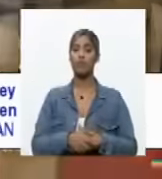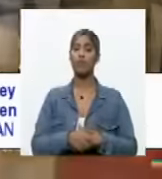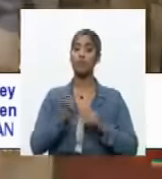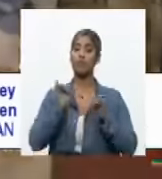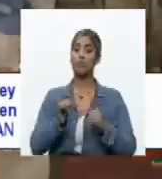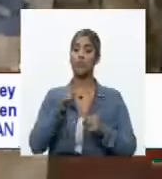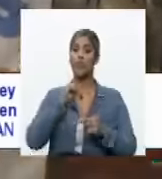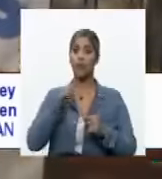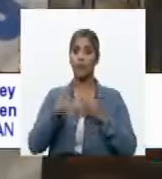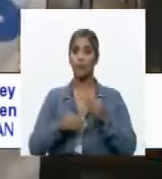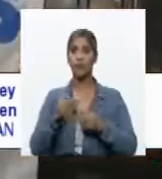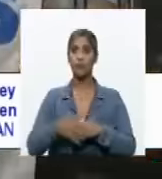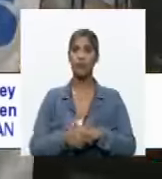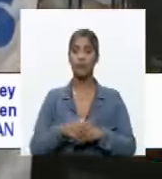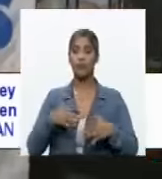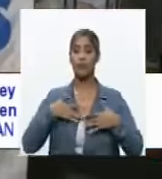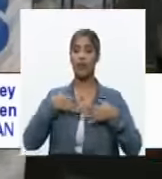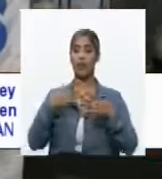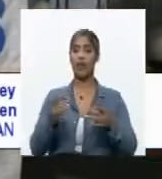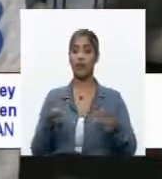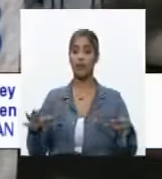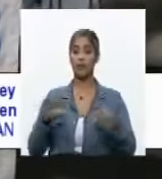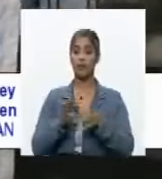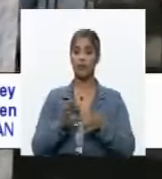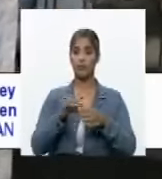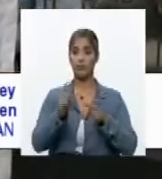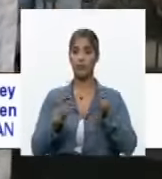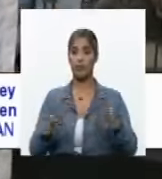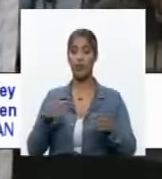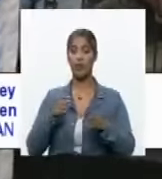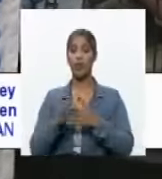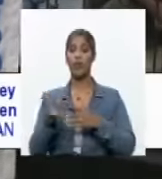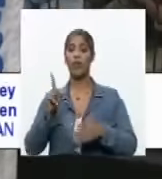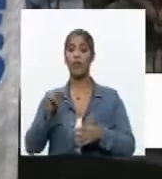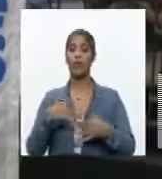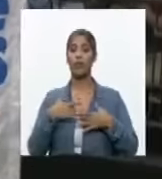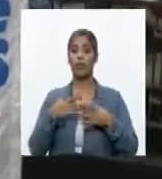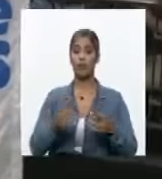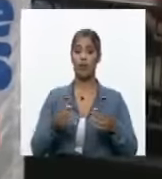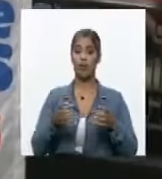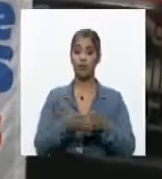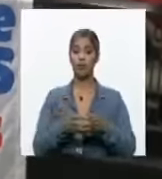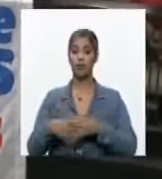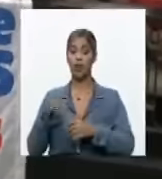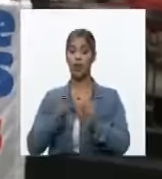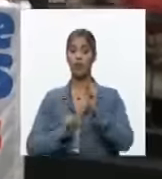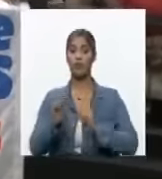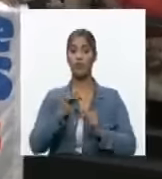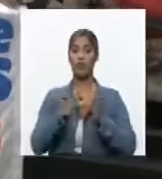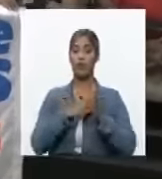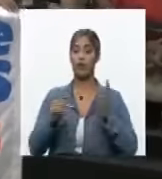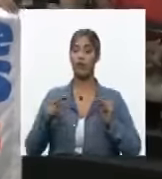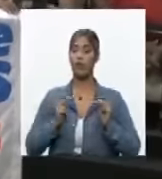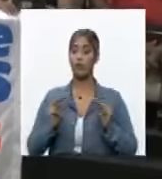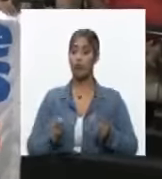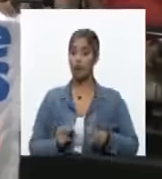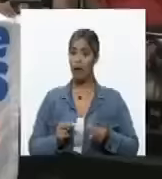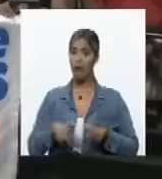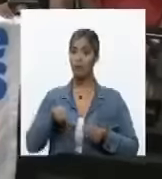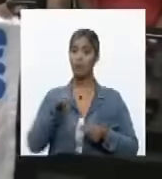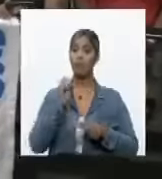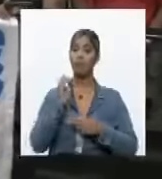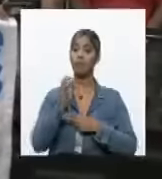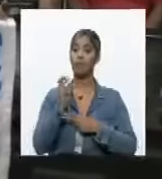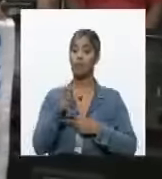como la primacía del interés colectivo sobre el interés particular y la defensa de los derechos humanos. El Parlamento